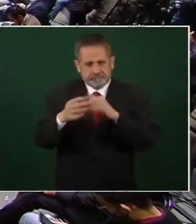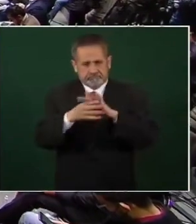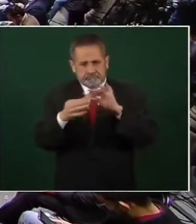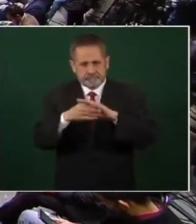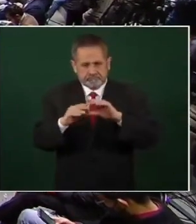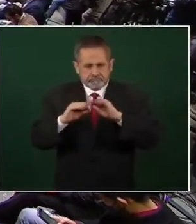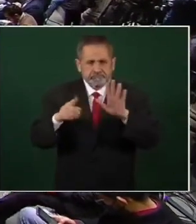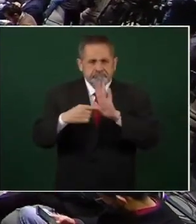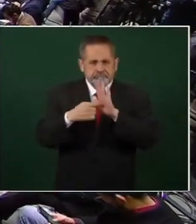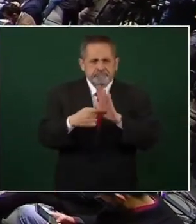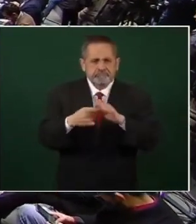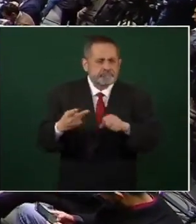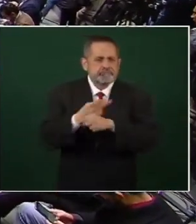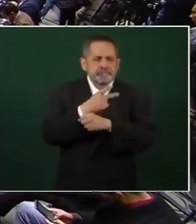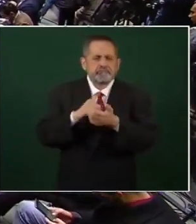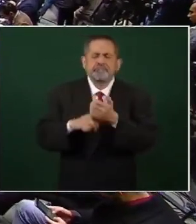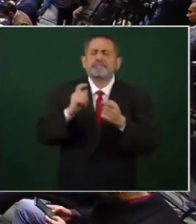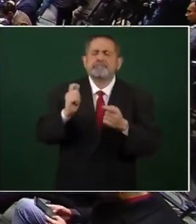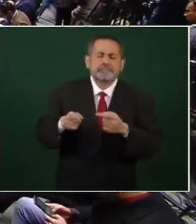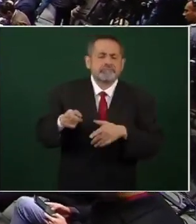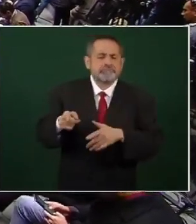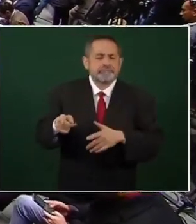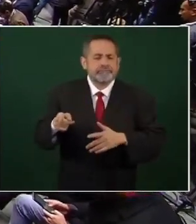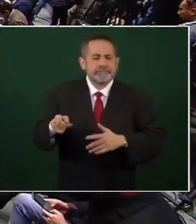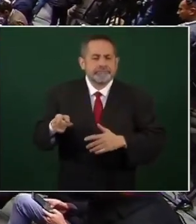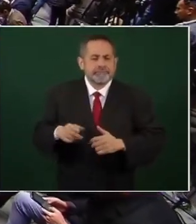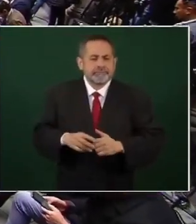explicarnos sobre